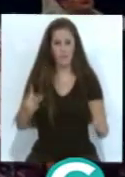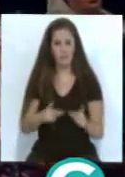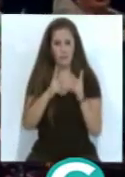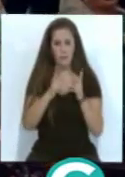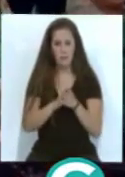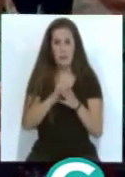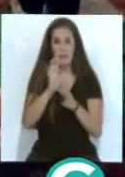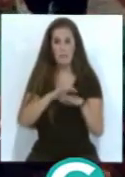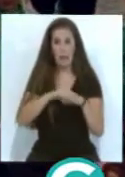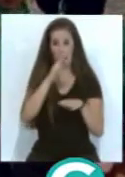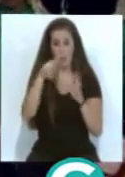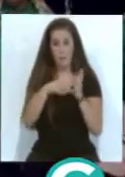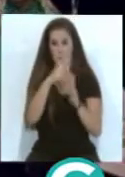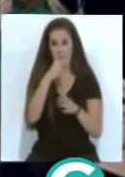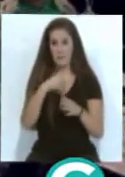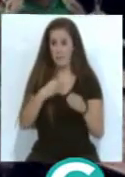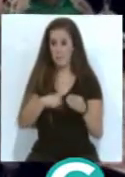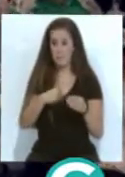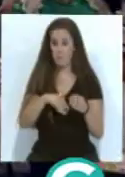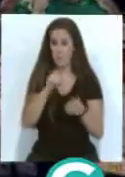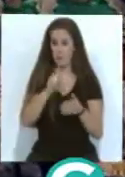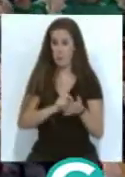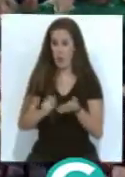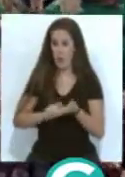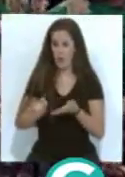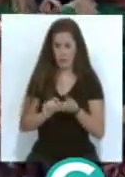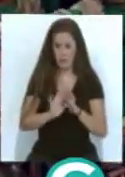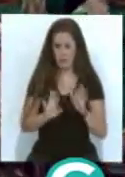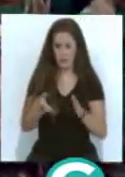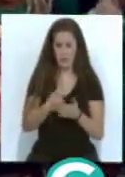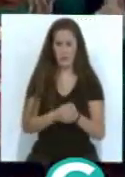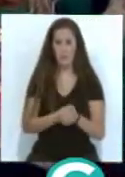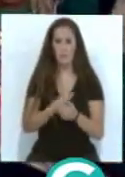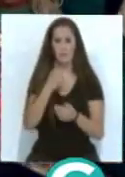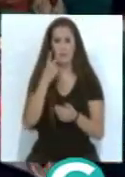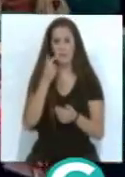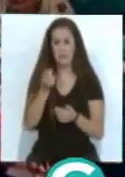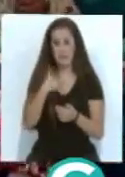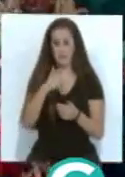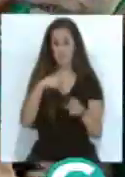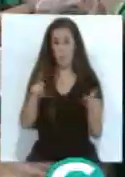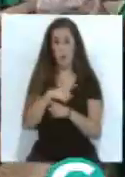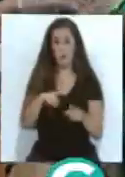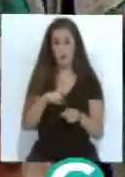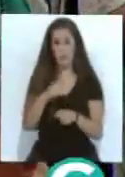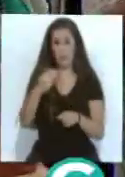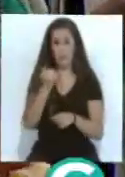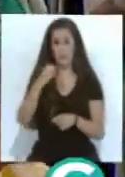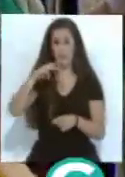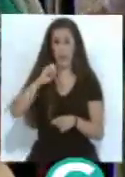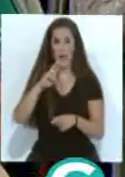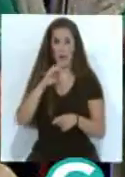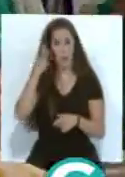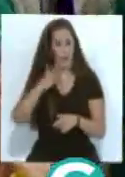Para 2020 se mantienen con la misma autoría, con José Manuel Valdés y Cesario López en letra y música de José Mari Barranco en